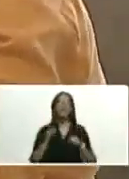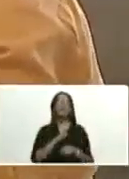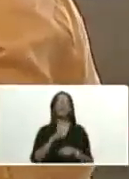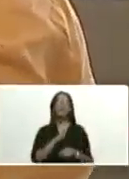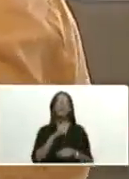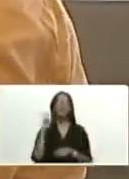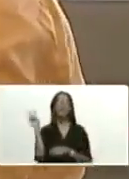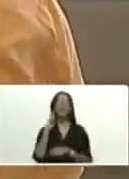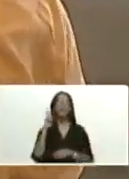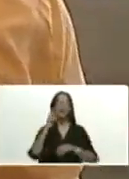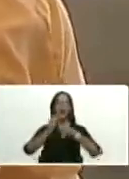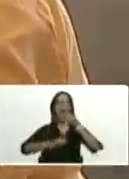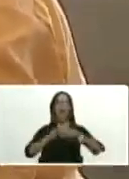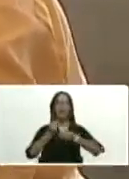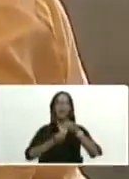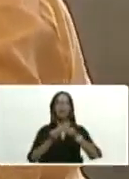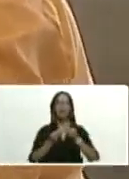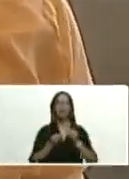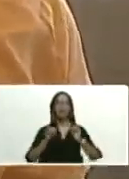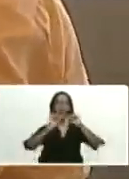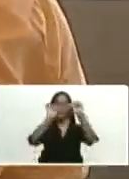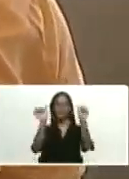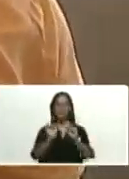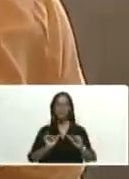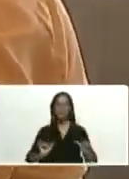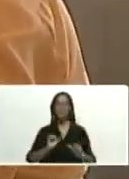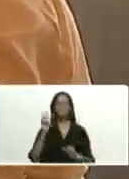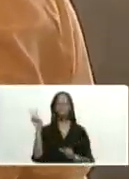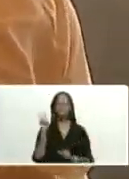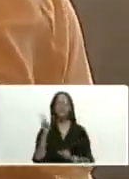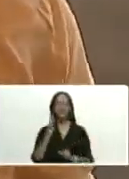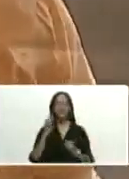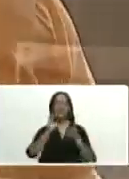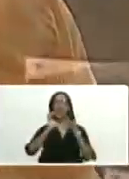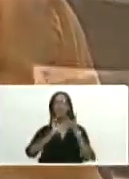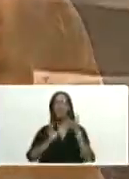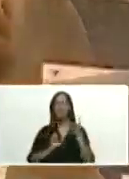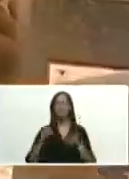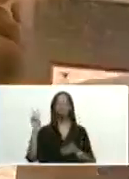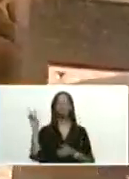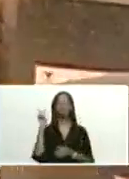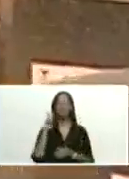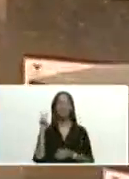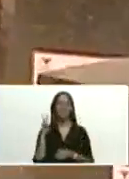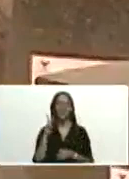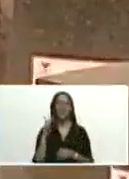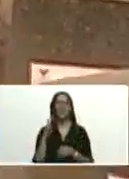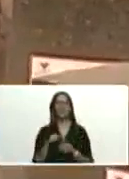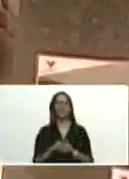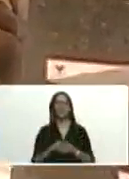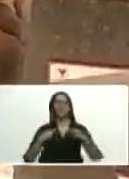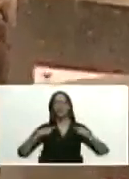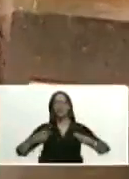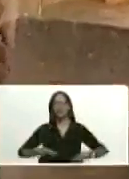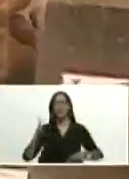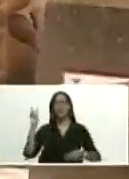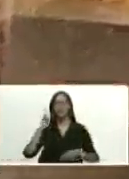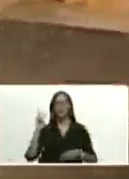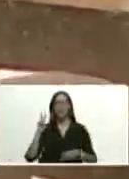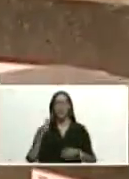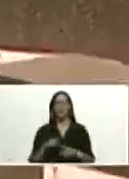fabricadas con diseño venezolano con con la materia prima venezolana Okay ingeniería venezolana